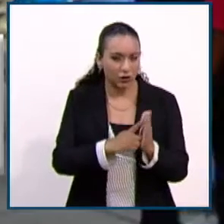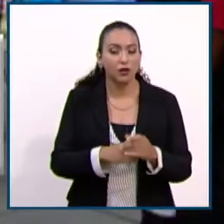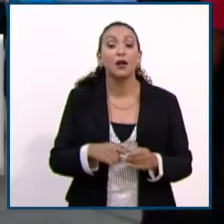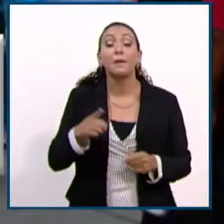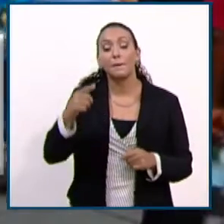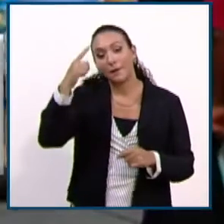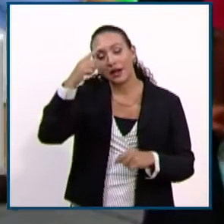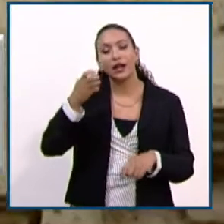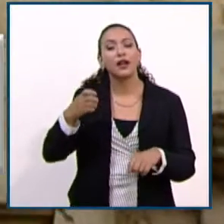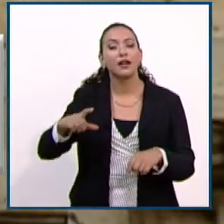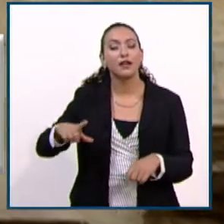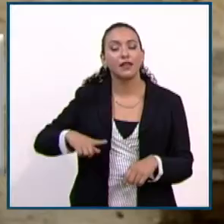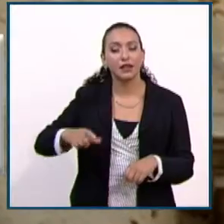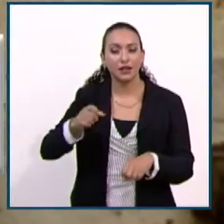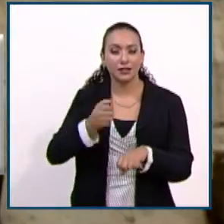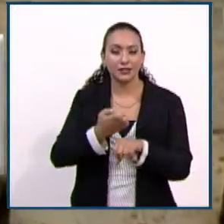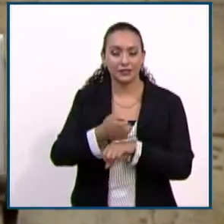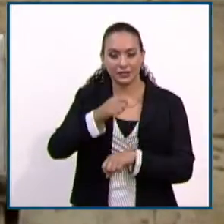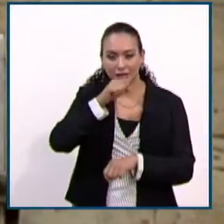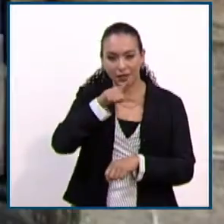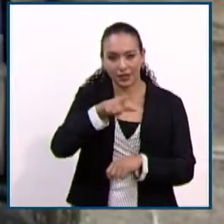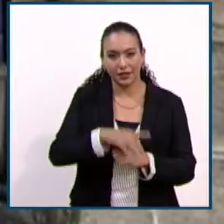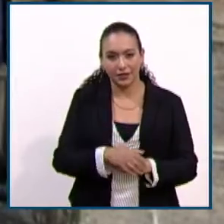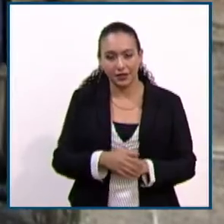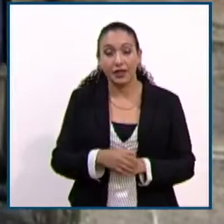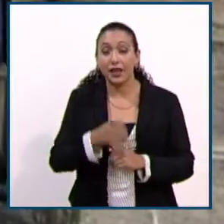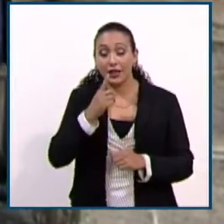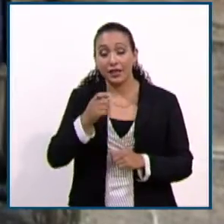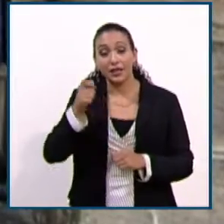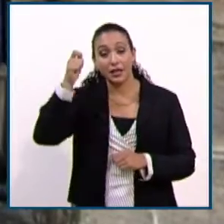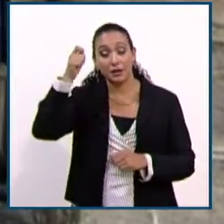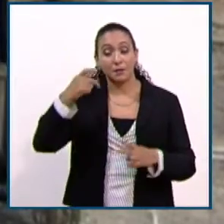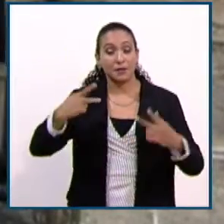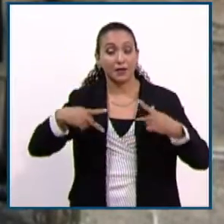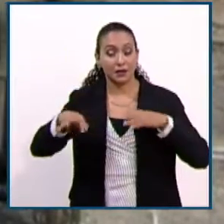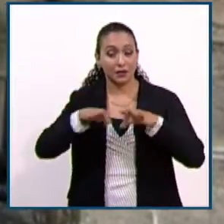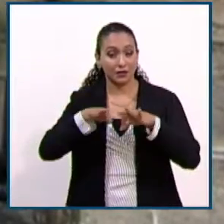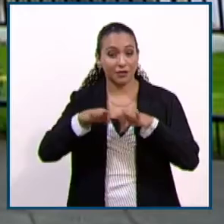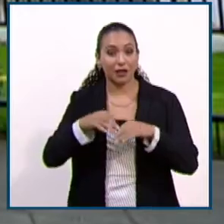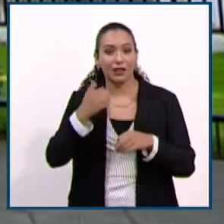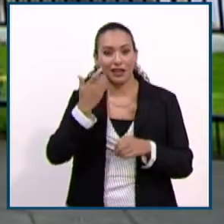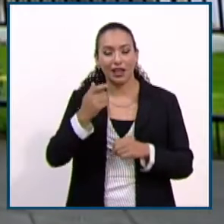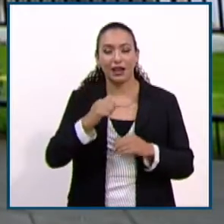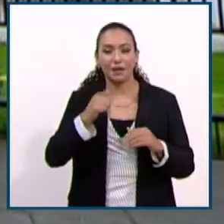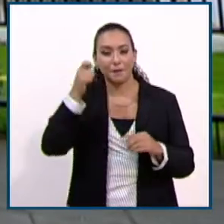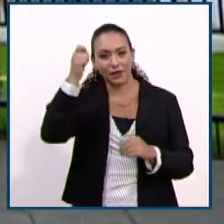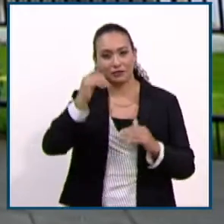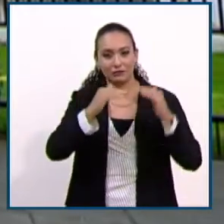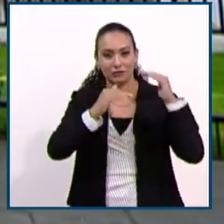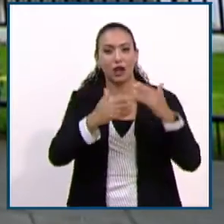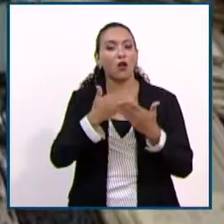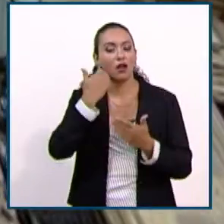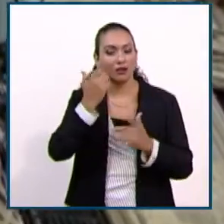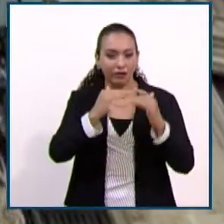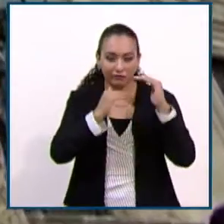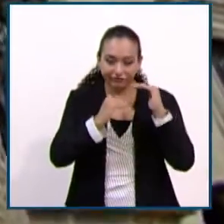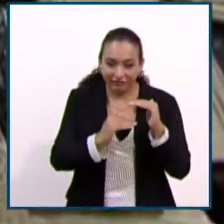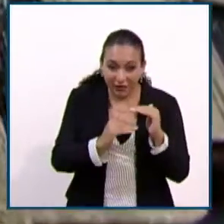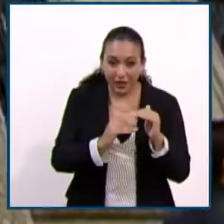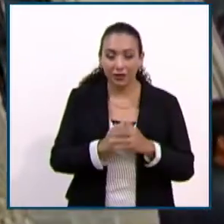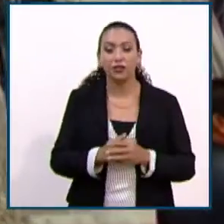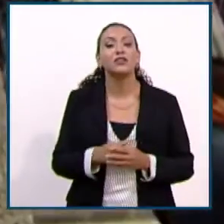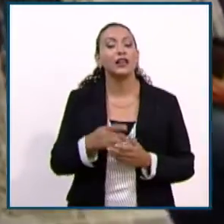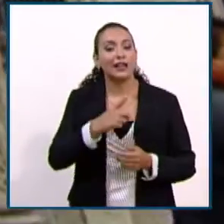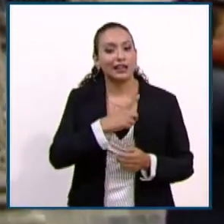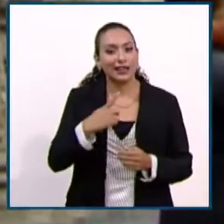Estado de Jalisco que ajustan a la baja las pensiones de los trabajadores, pues establecían que las pensiones vigentes deberán ajustarse